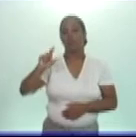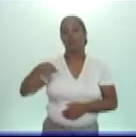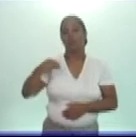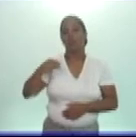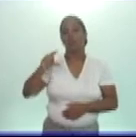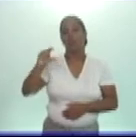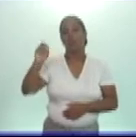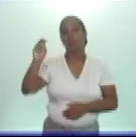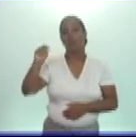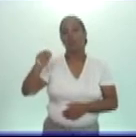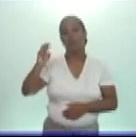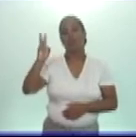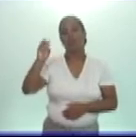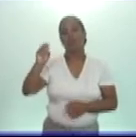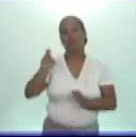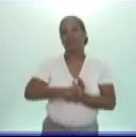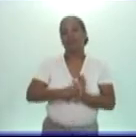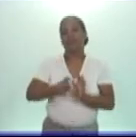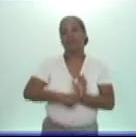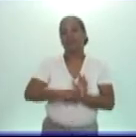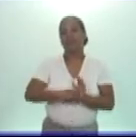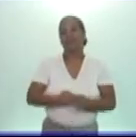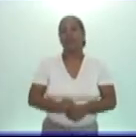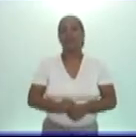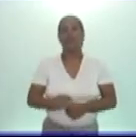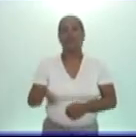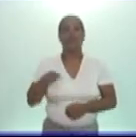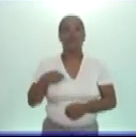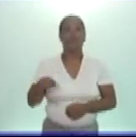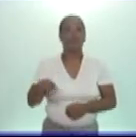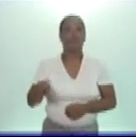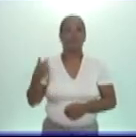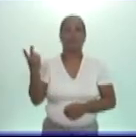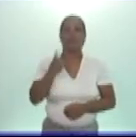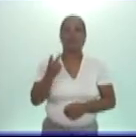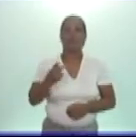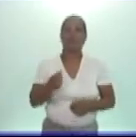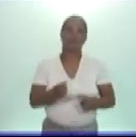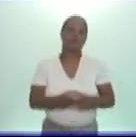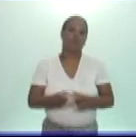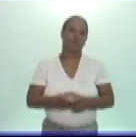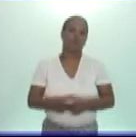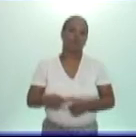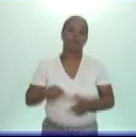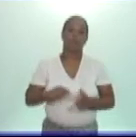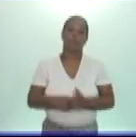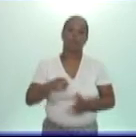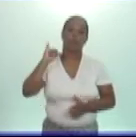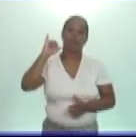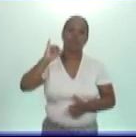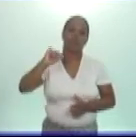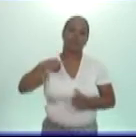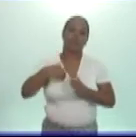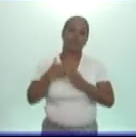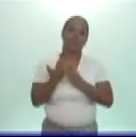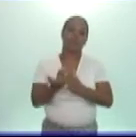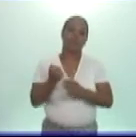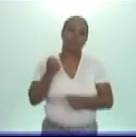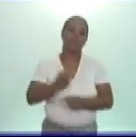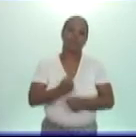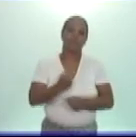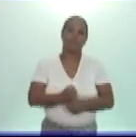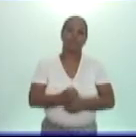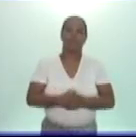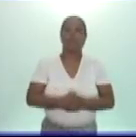y escribirlo también con los datos, con las dos unidades, por 6 días de trabajo.